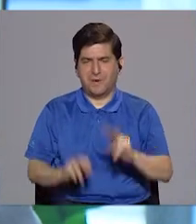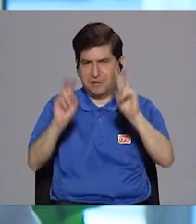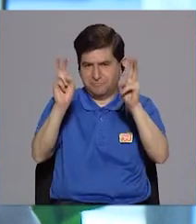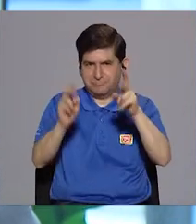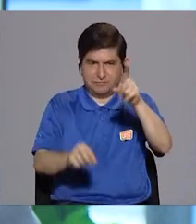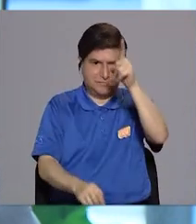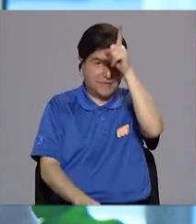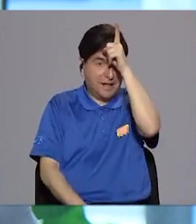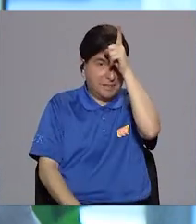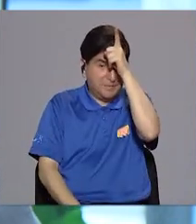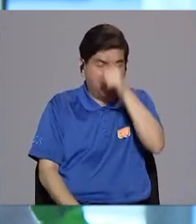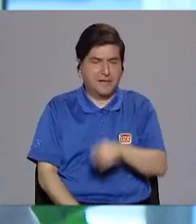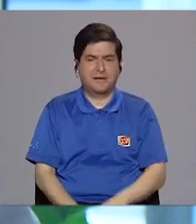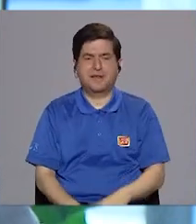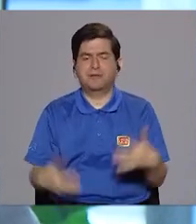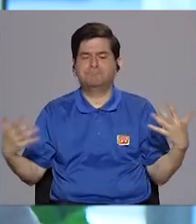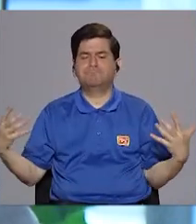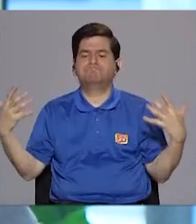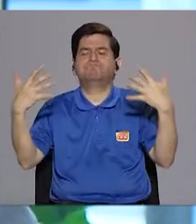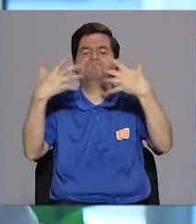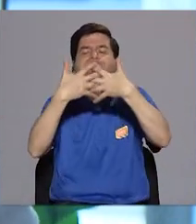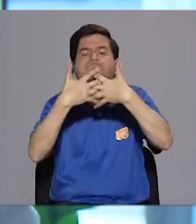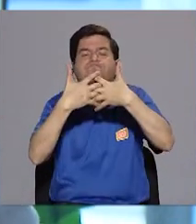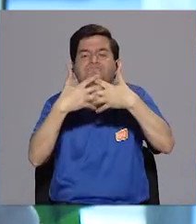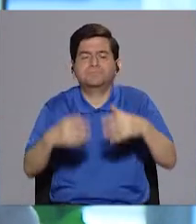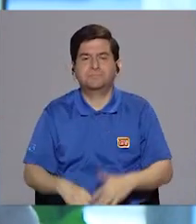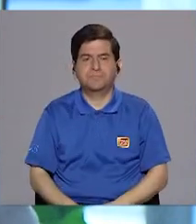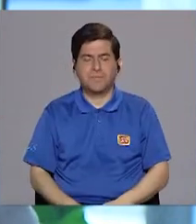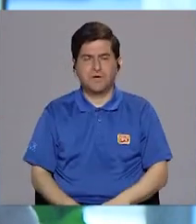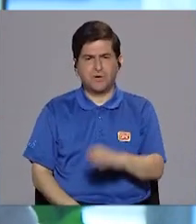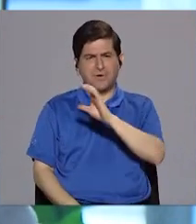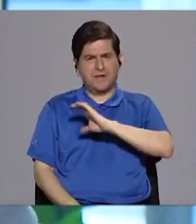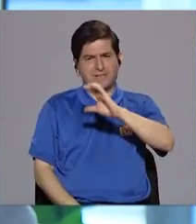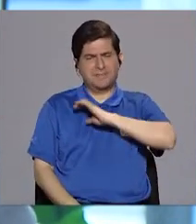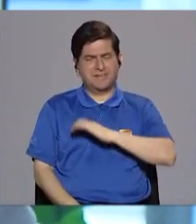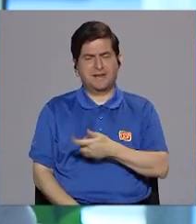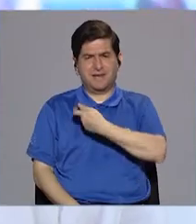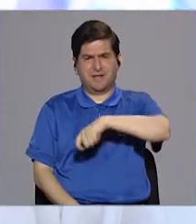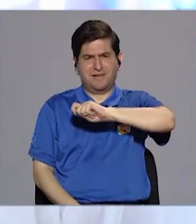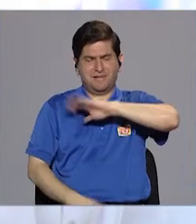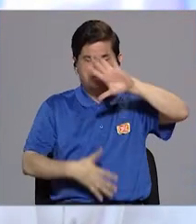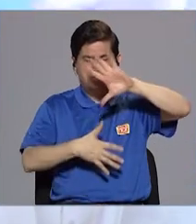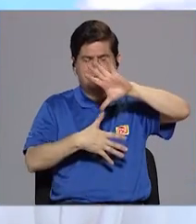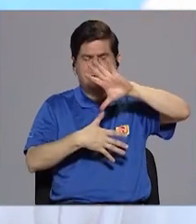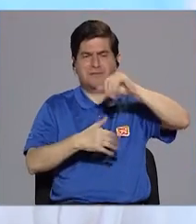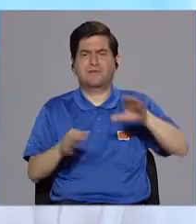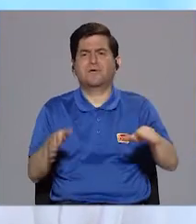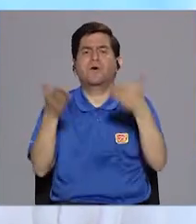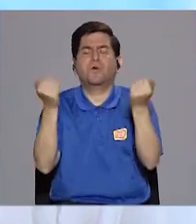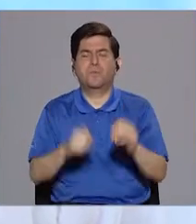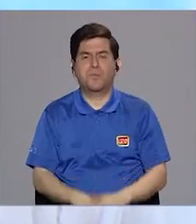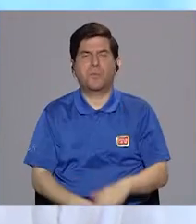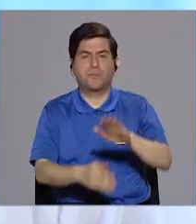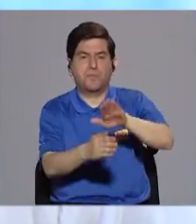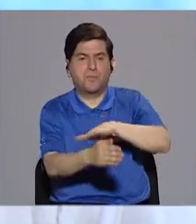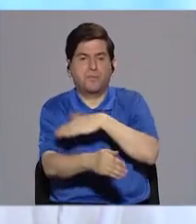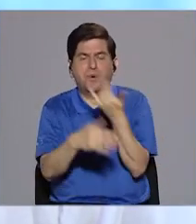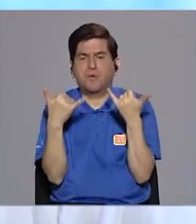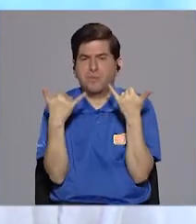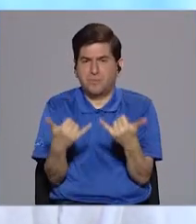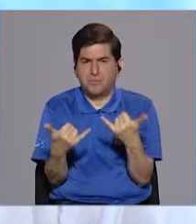alemán, ¿cómo concilia de algún modo esa versión iberoamericana? Bueno, la